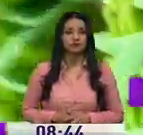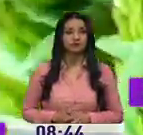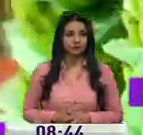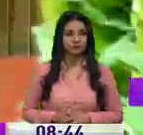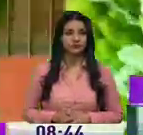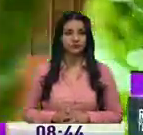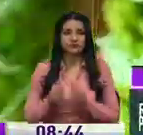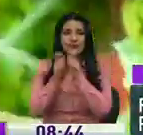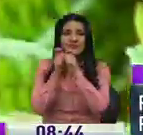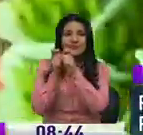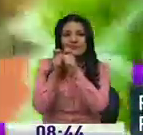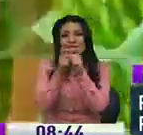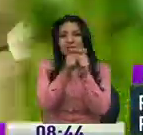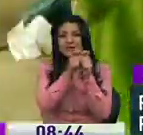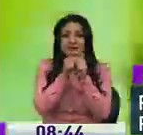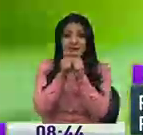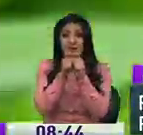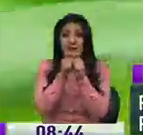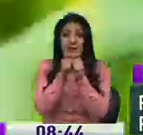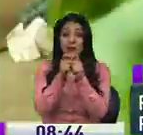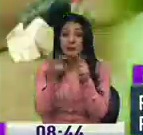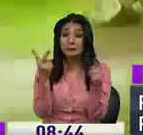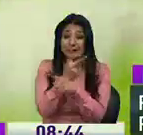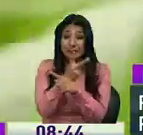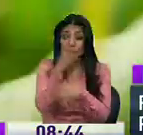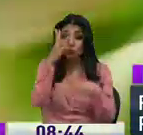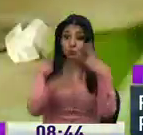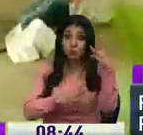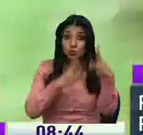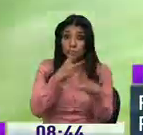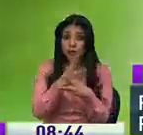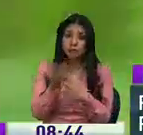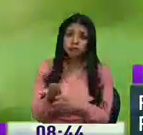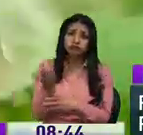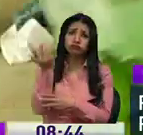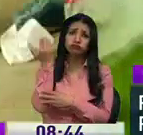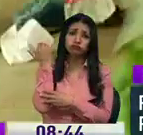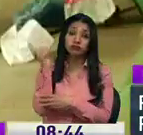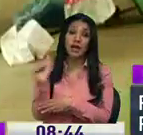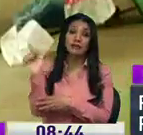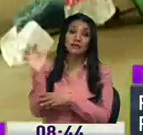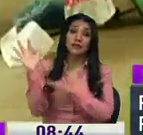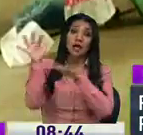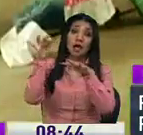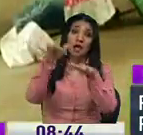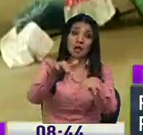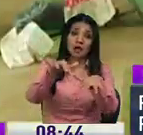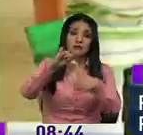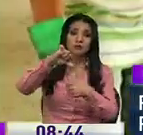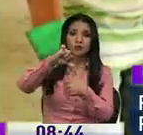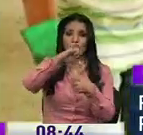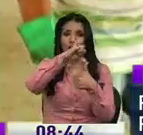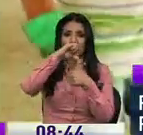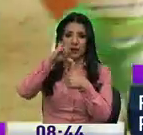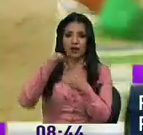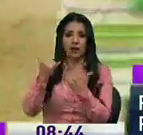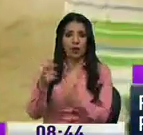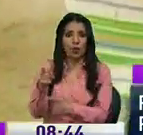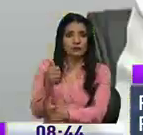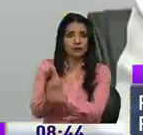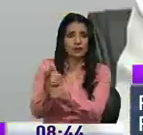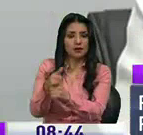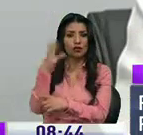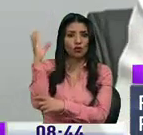La plaga Fusarium pasó de ser una amenaza mundial desde Asia a Centroamérica a un vecino fronterizo de mucho